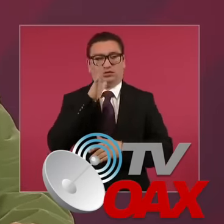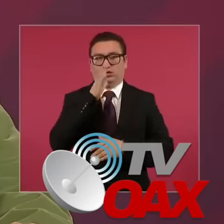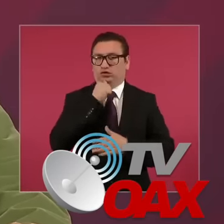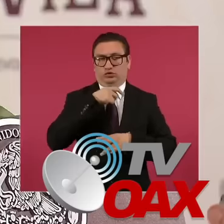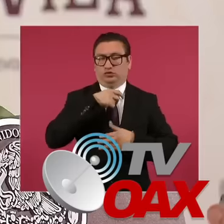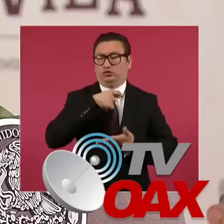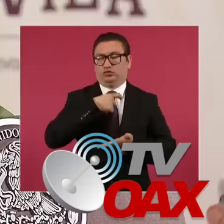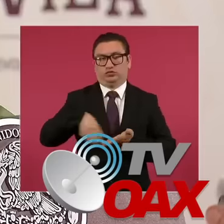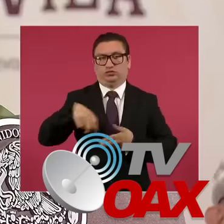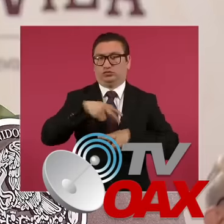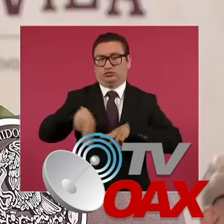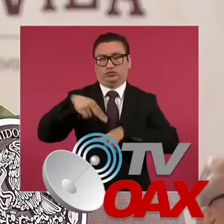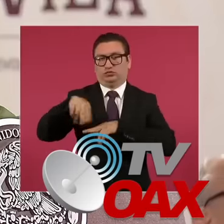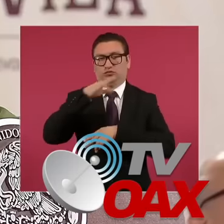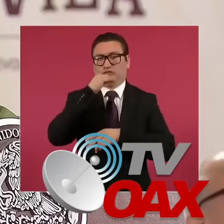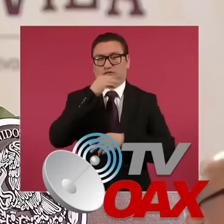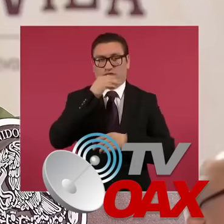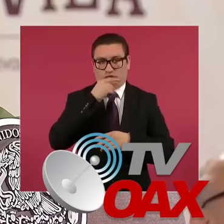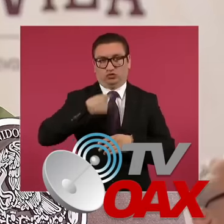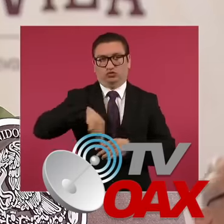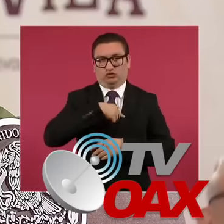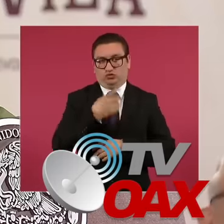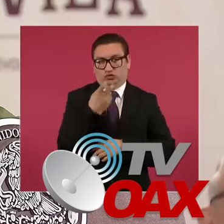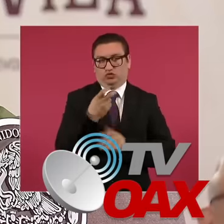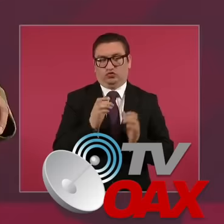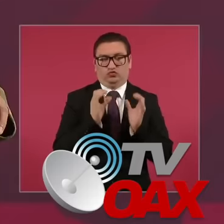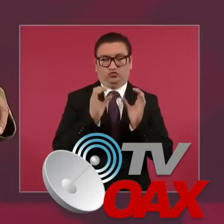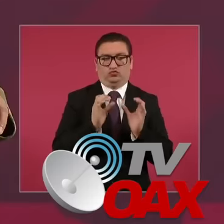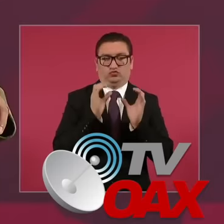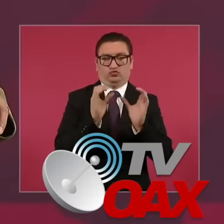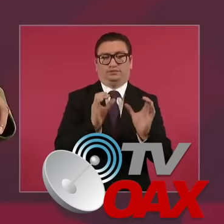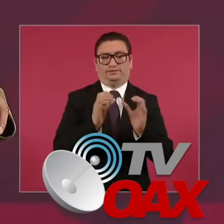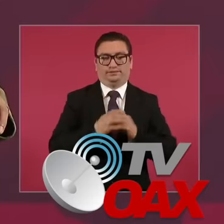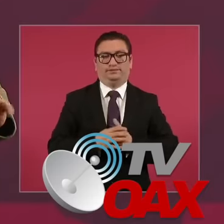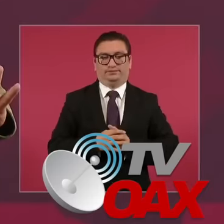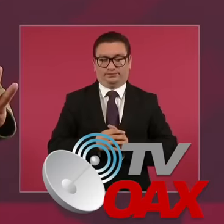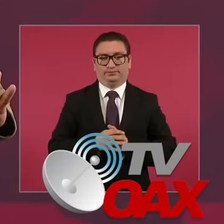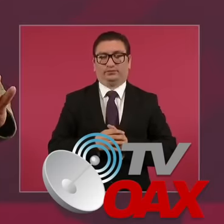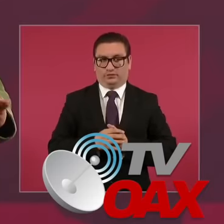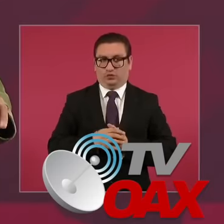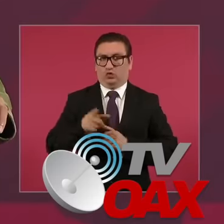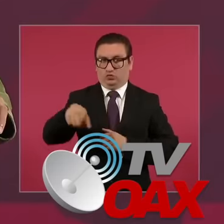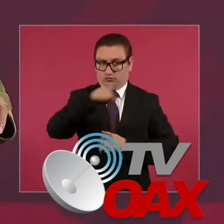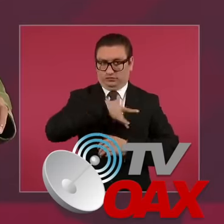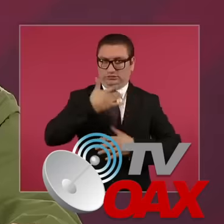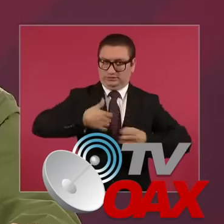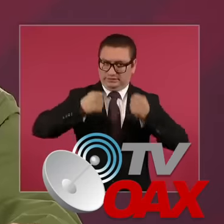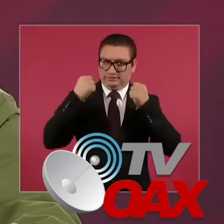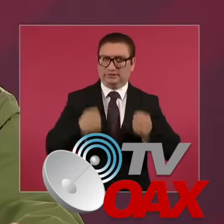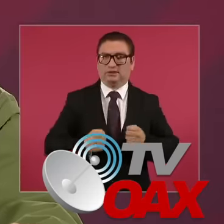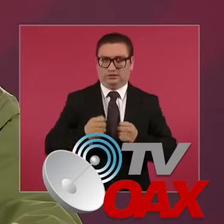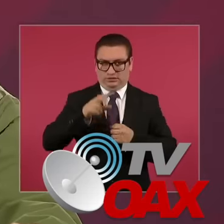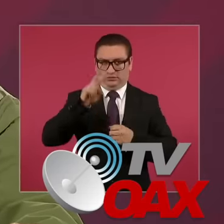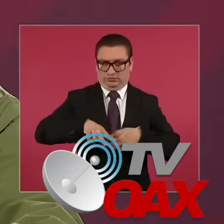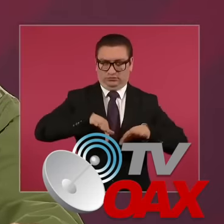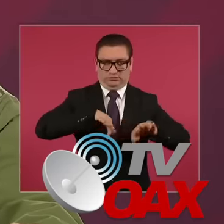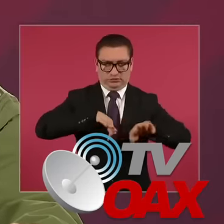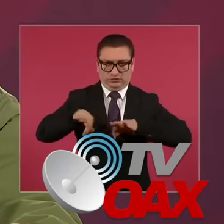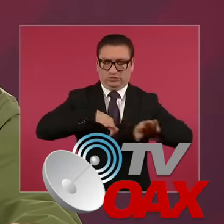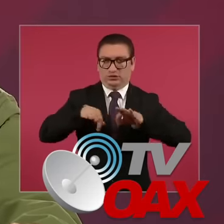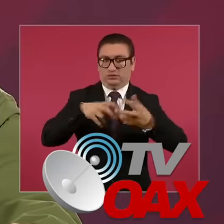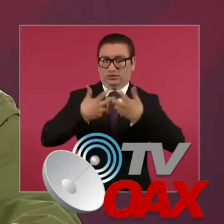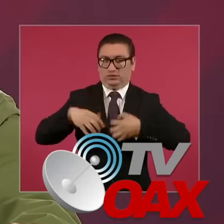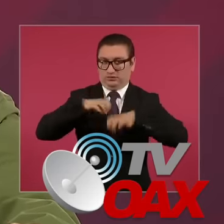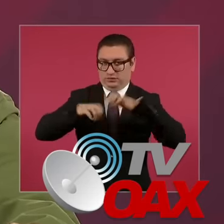un boleto. Entonces estamos cuidando esa parte y tengan la garantía de que está trabajando la